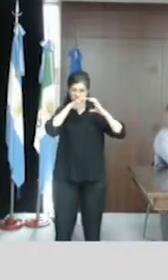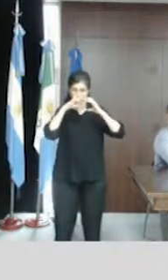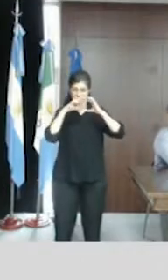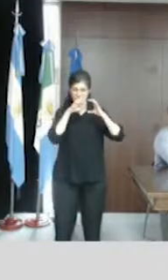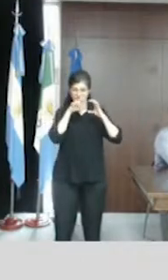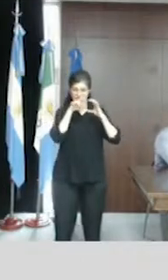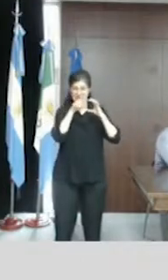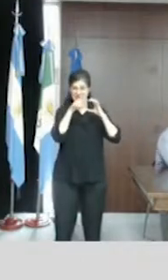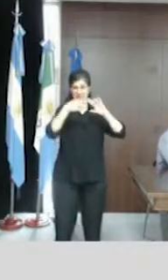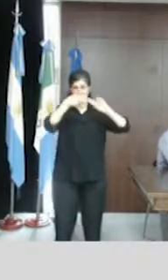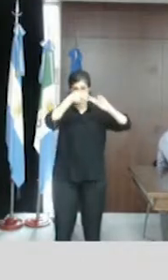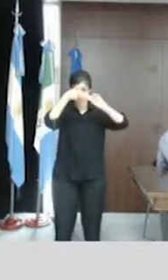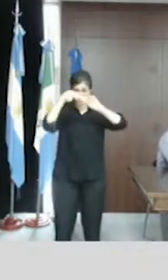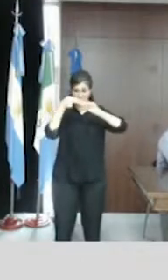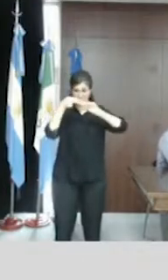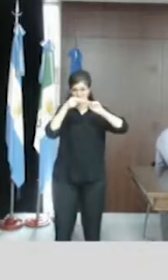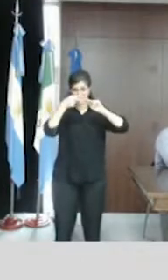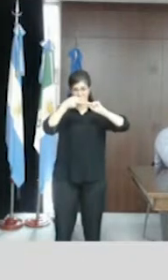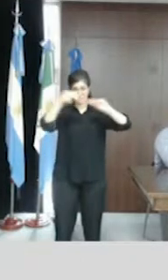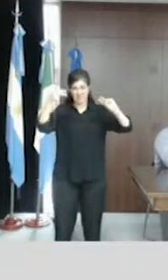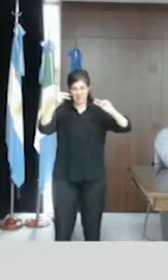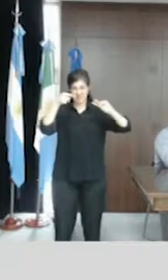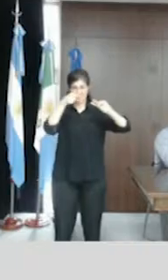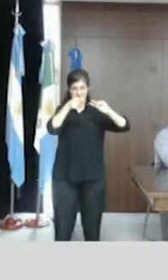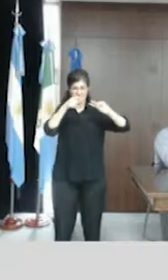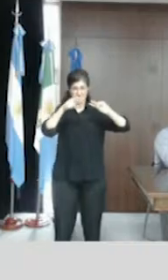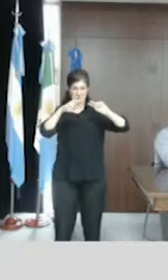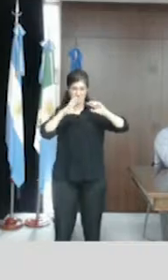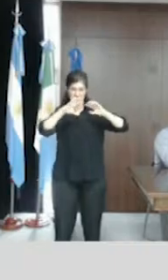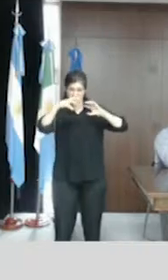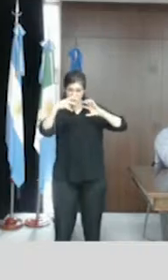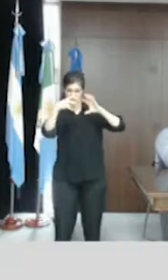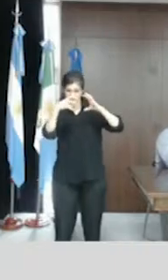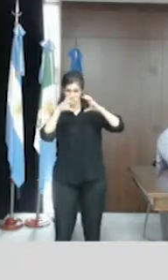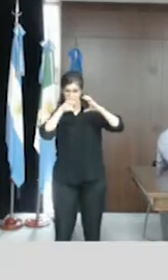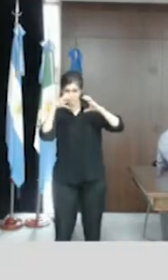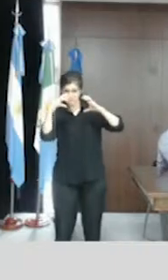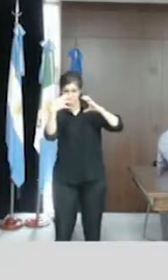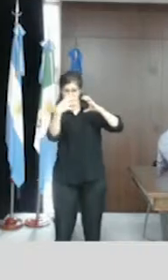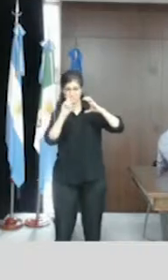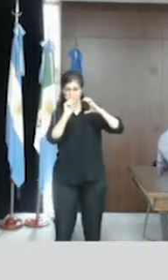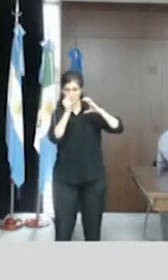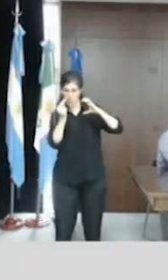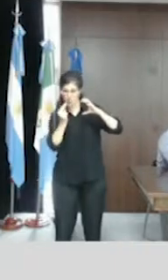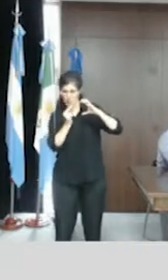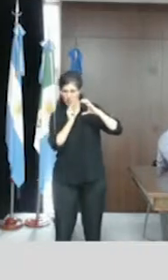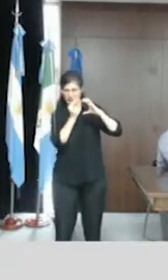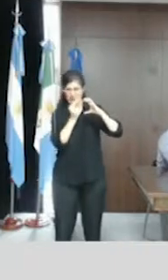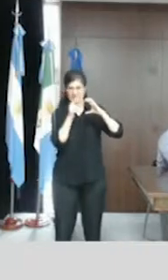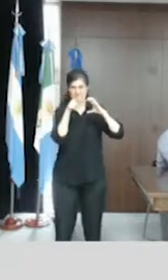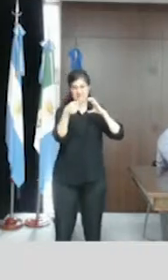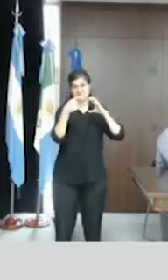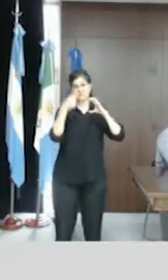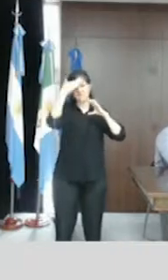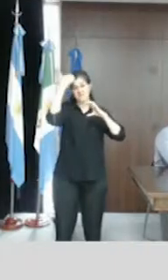ciertas zonas cerebrales se van muriendo. Eso es efectivamente lo que pasa en las enfermedades neurodegenerativas.